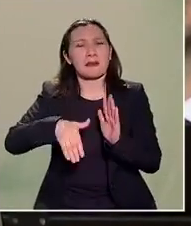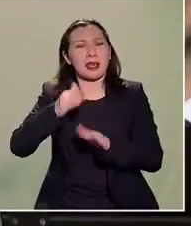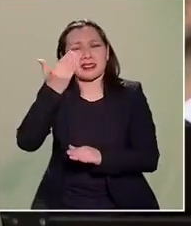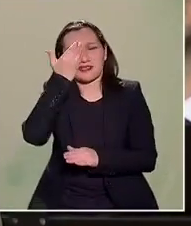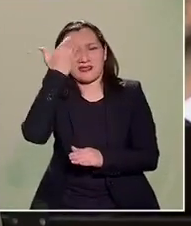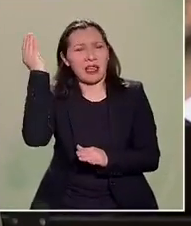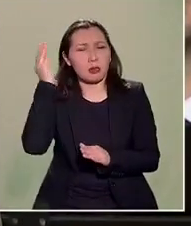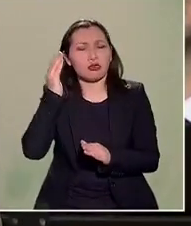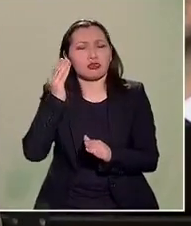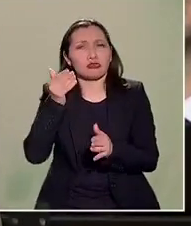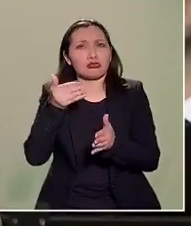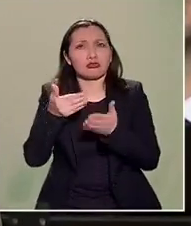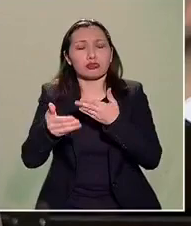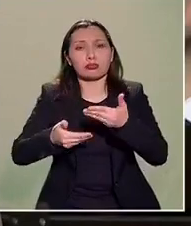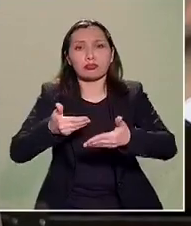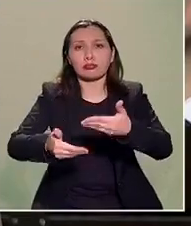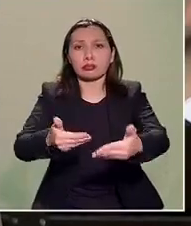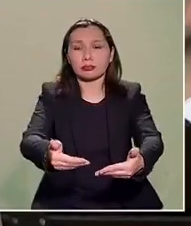continuaría